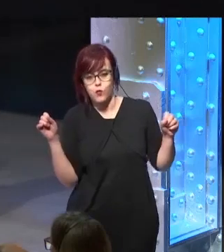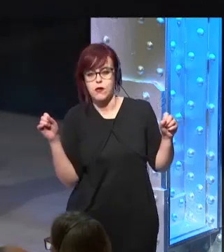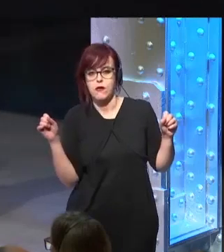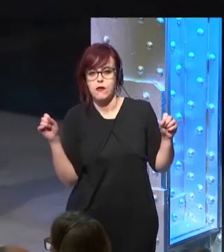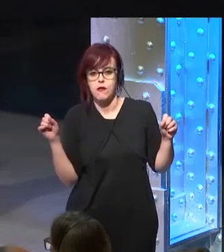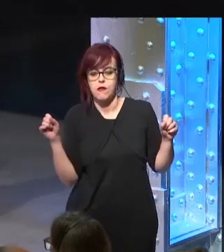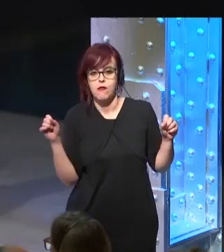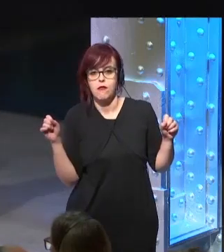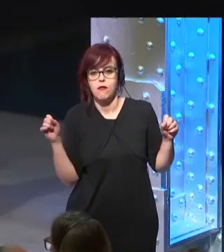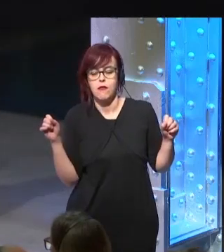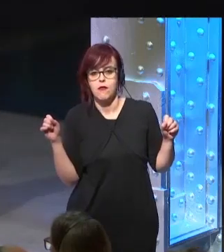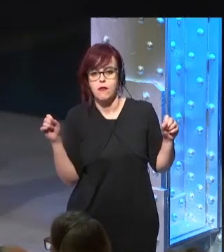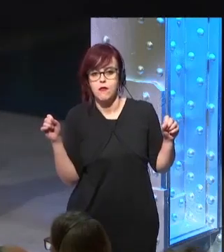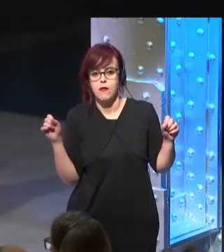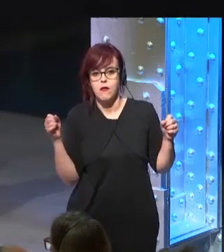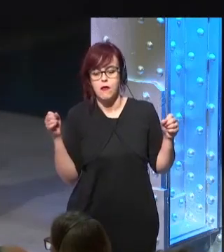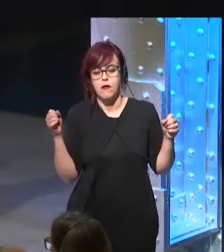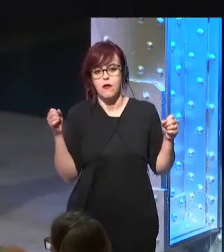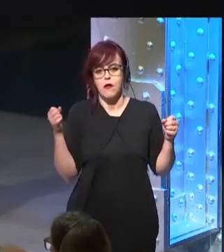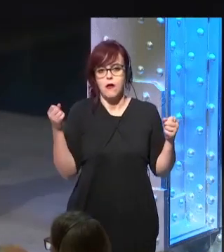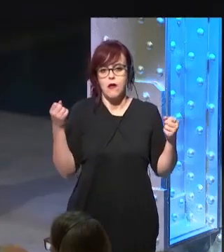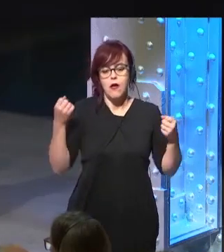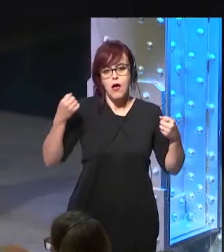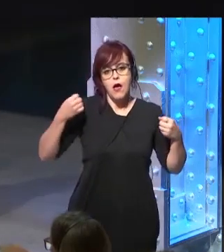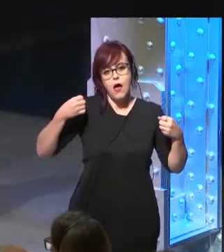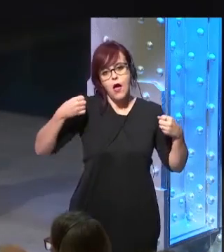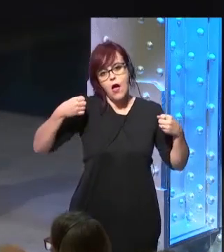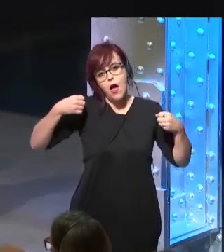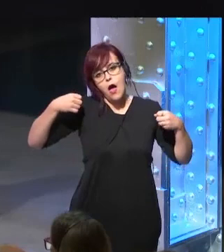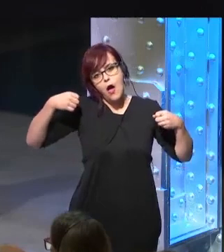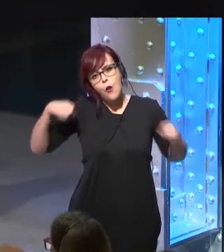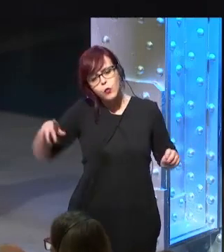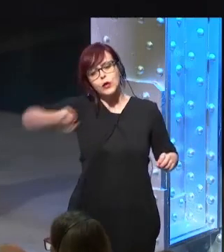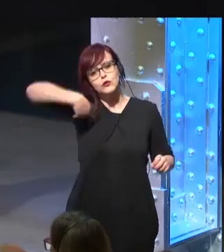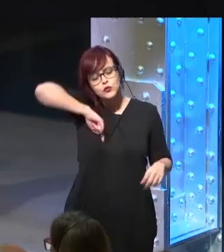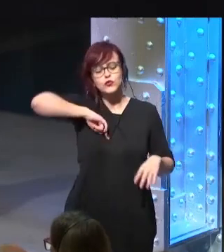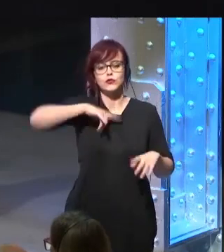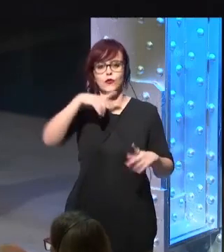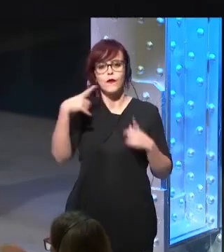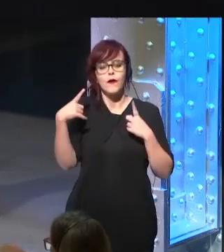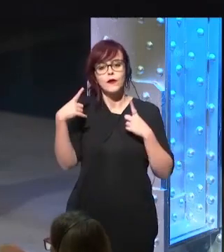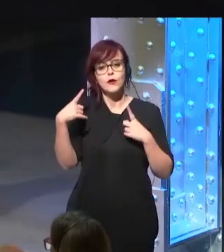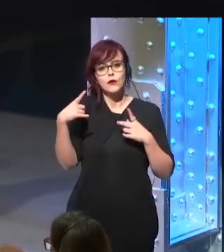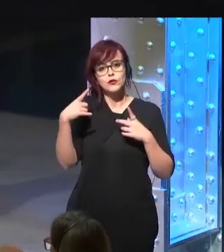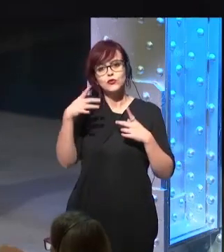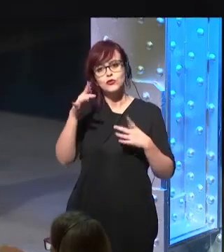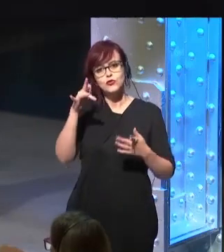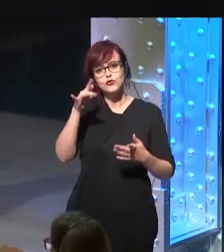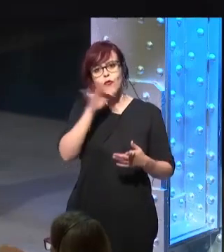no hemos hecho lo suficiente en absoluto para conseguir que las mujeres tengan voz,